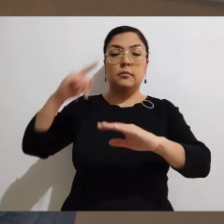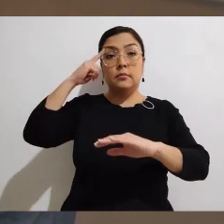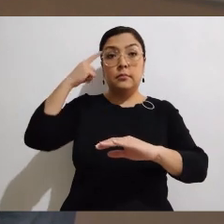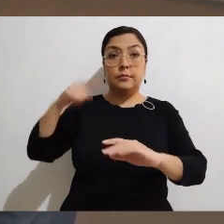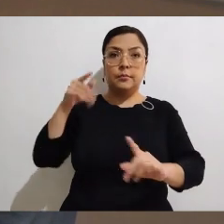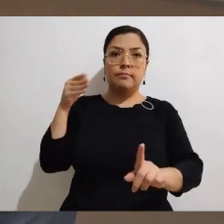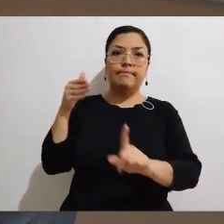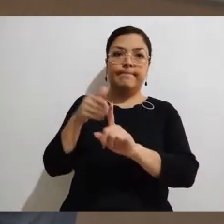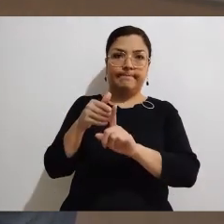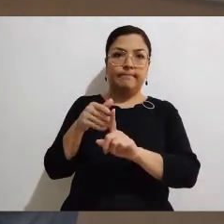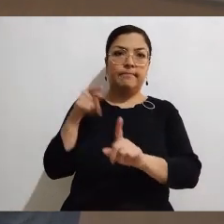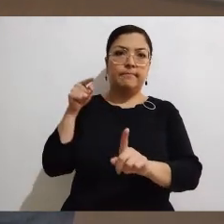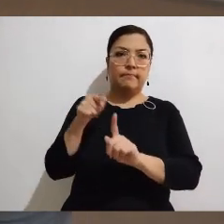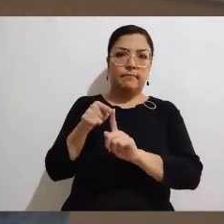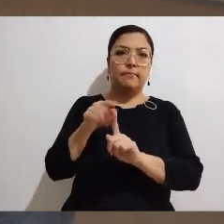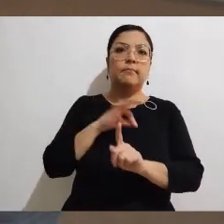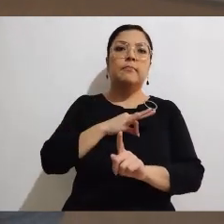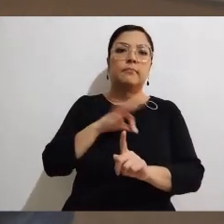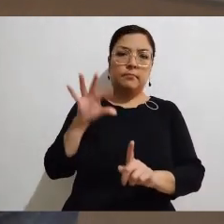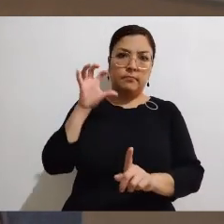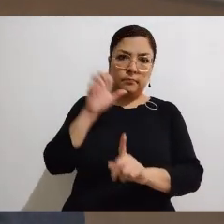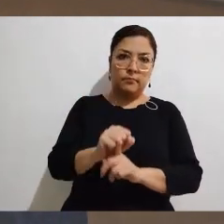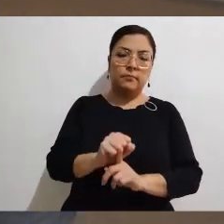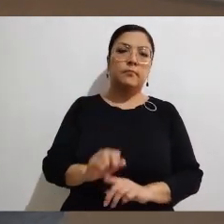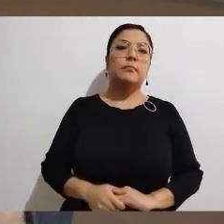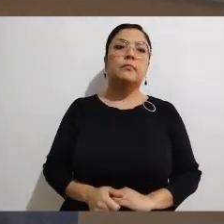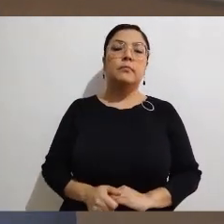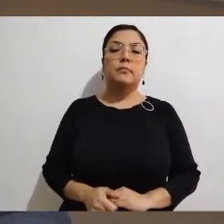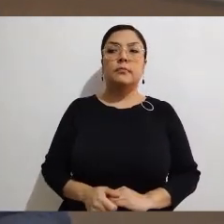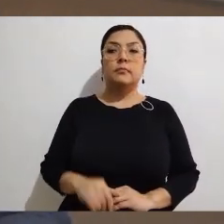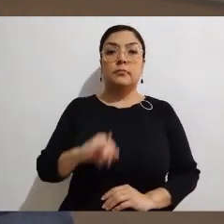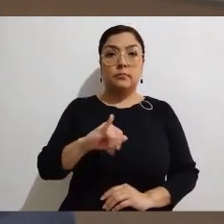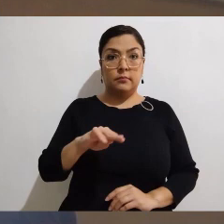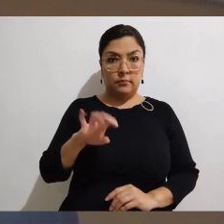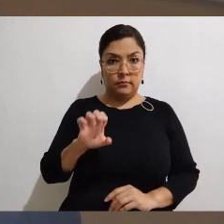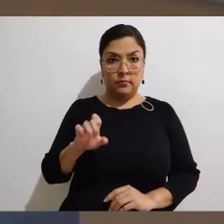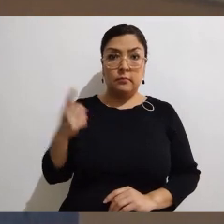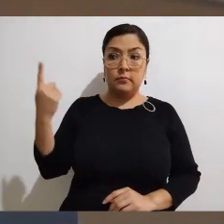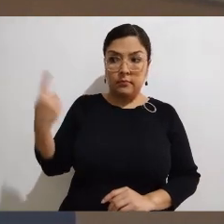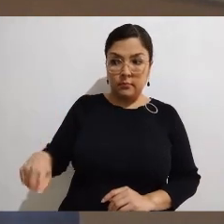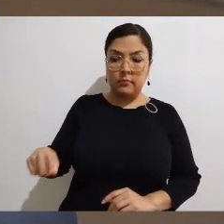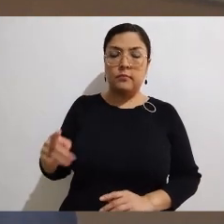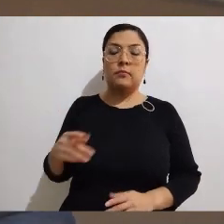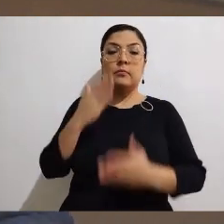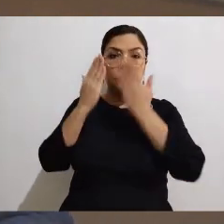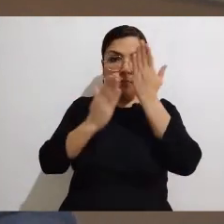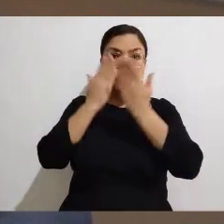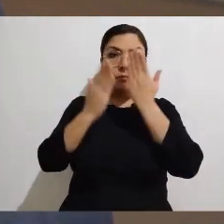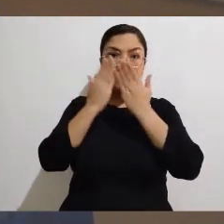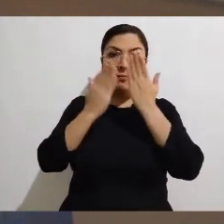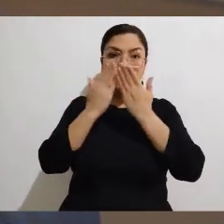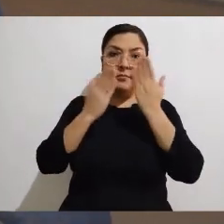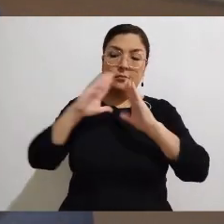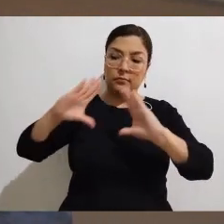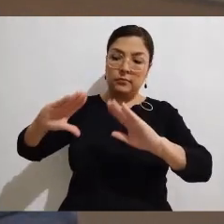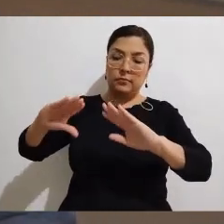que el propio INE y el propio instituto les imponen y que nos permite tener una evaluación mucho más